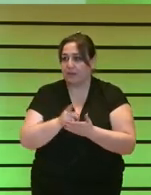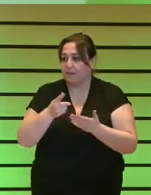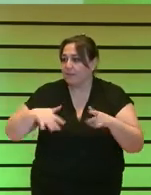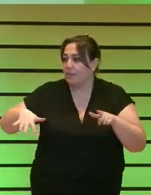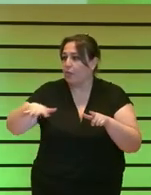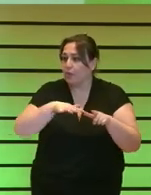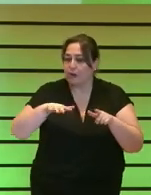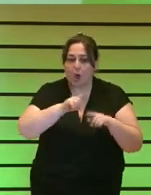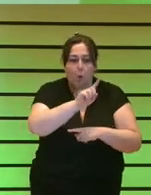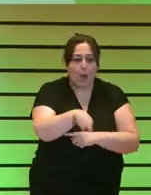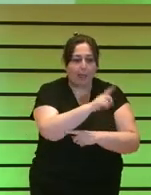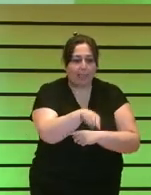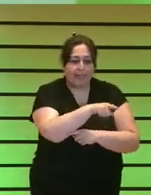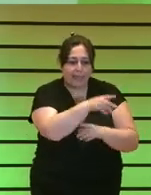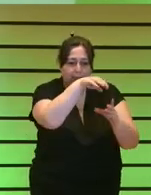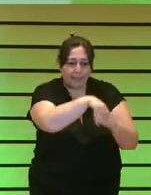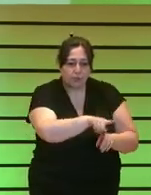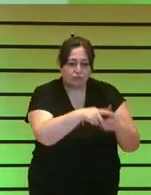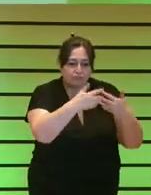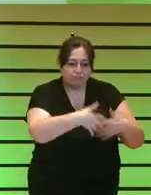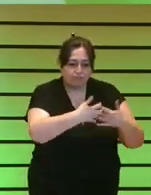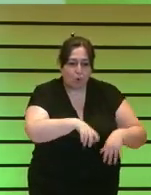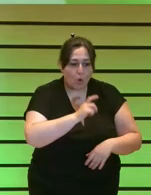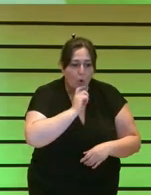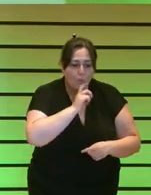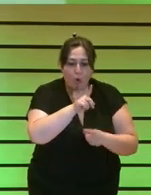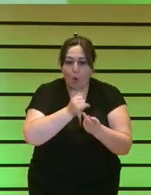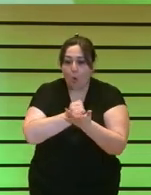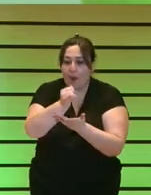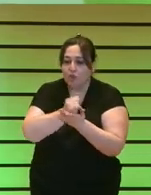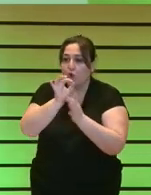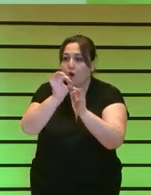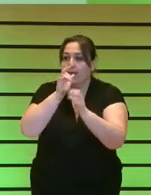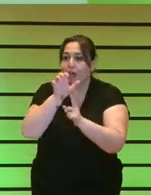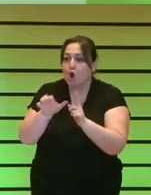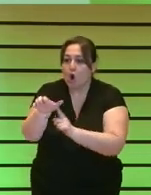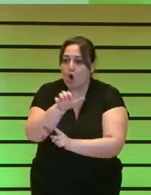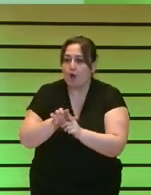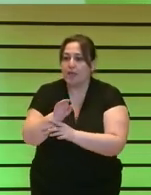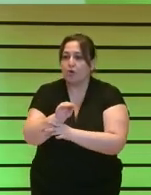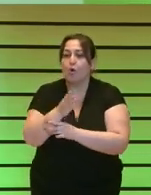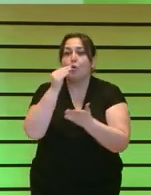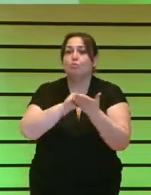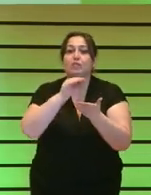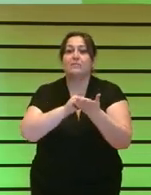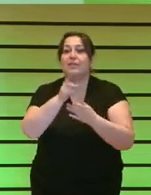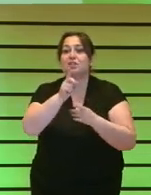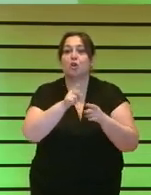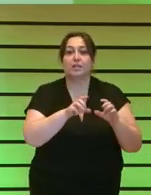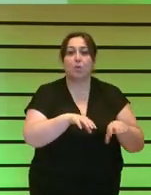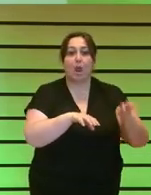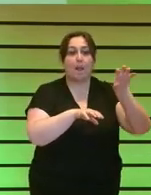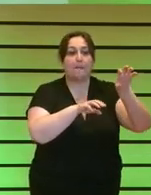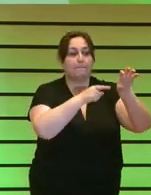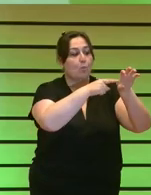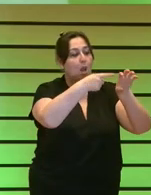una lavandería un huerto de agricultura ecológica o sea muchas veces no solamente es poner un medidor de agua sino que nos